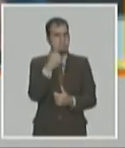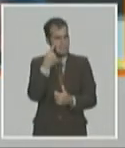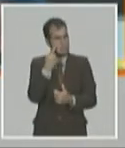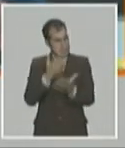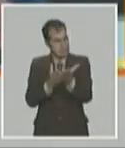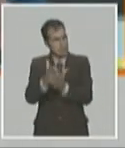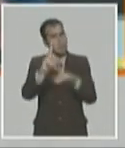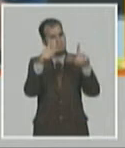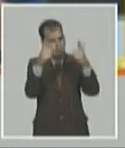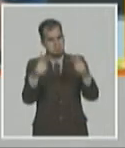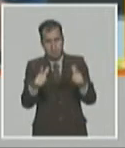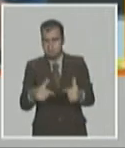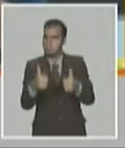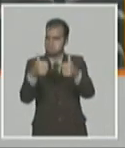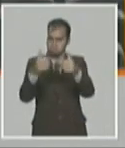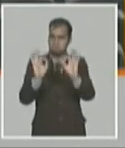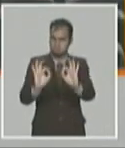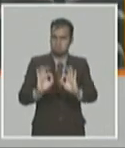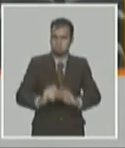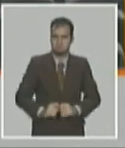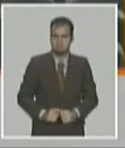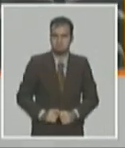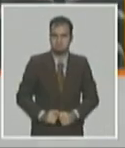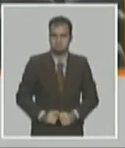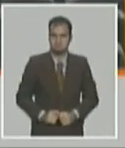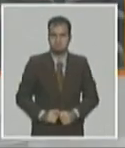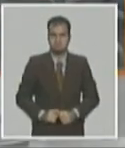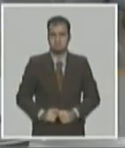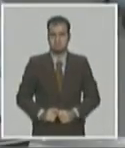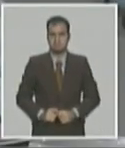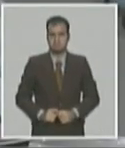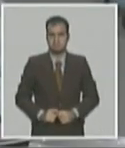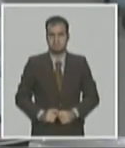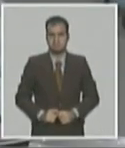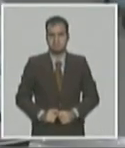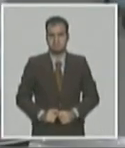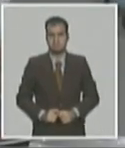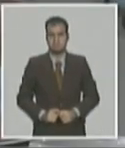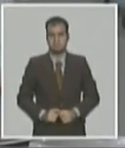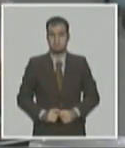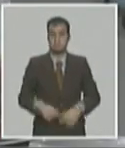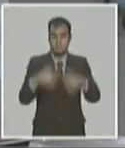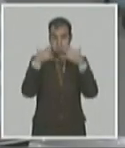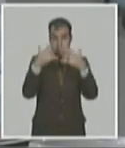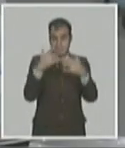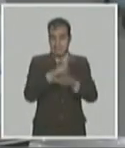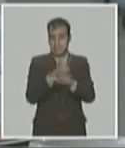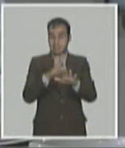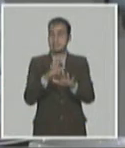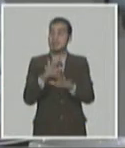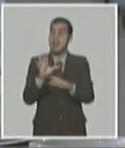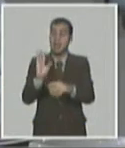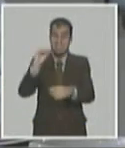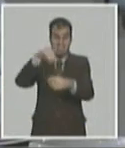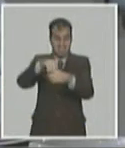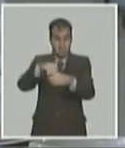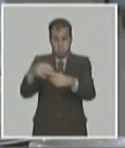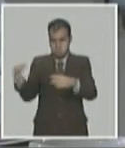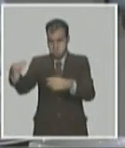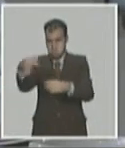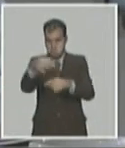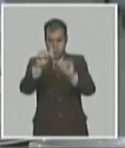importante decir que al mismo tiempo la estructura del Comité Central, sus departamentos, iniciaron todo un